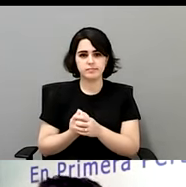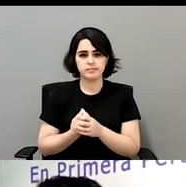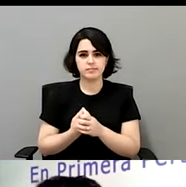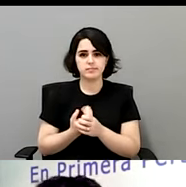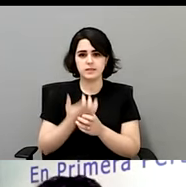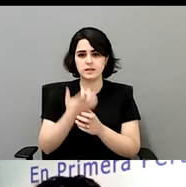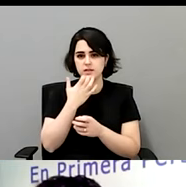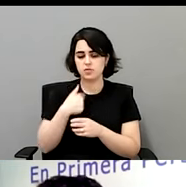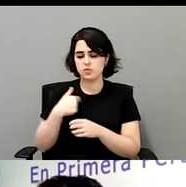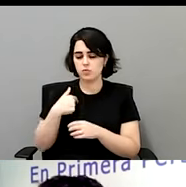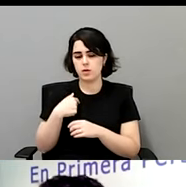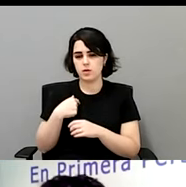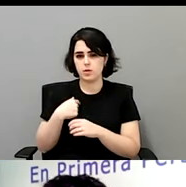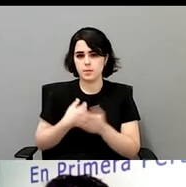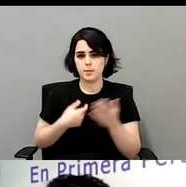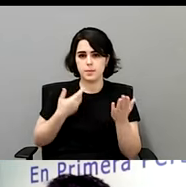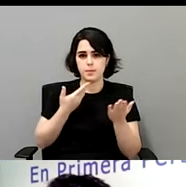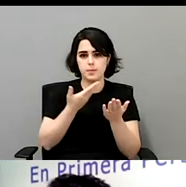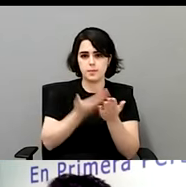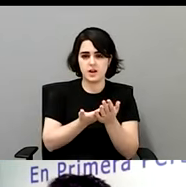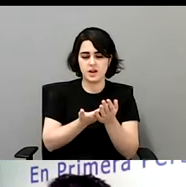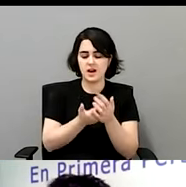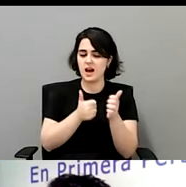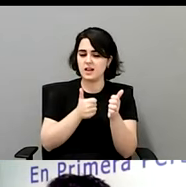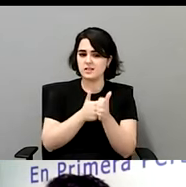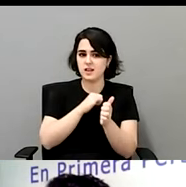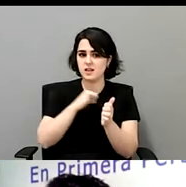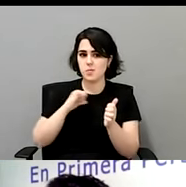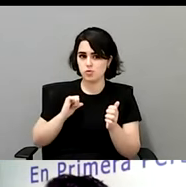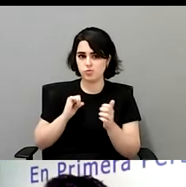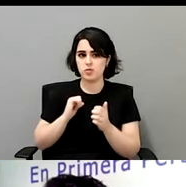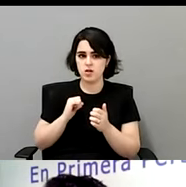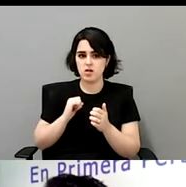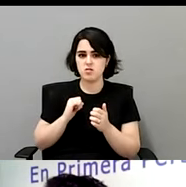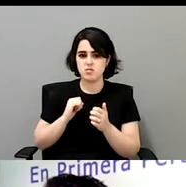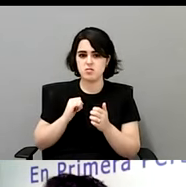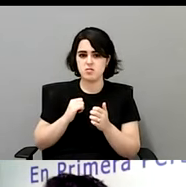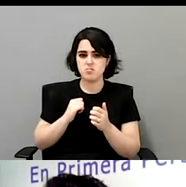fui a pedir la asistencia personal